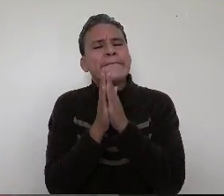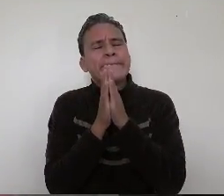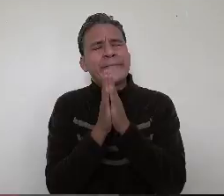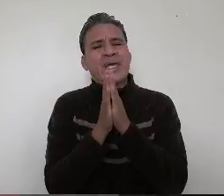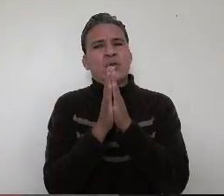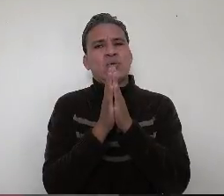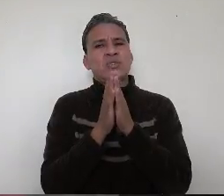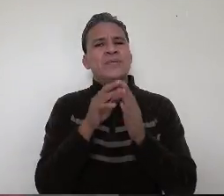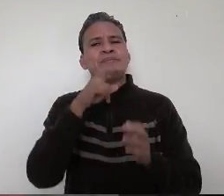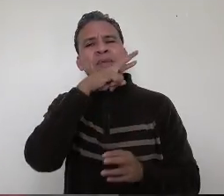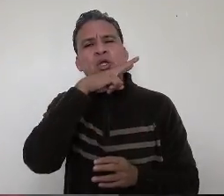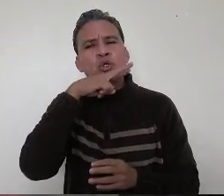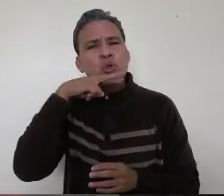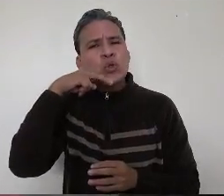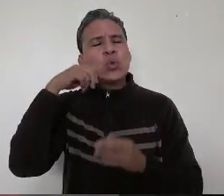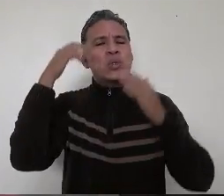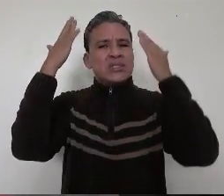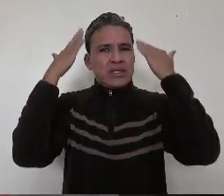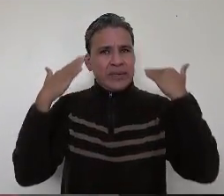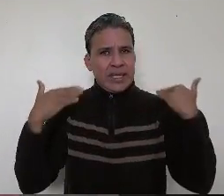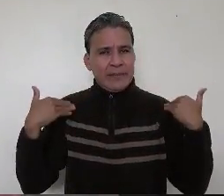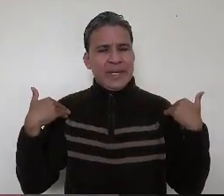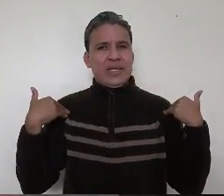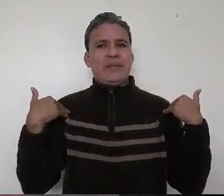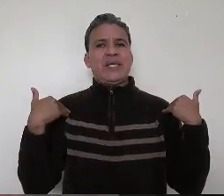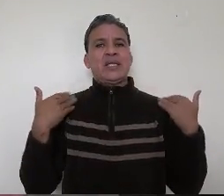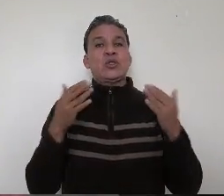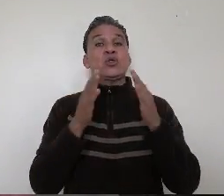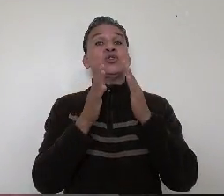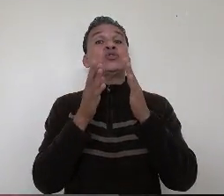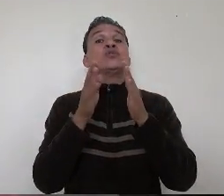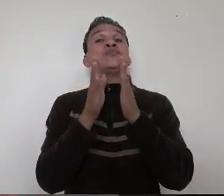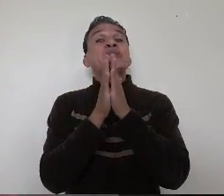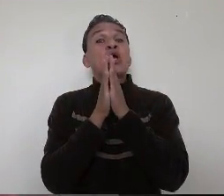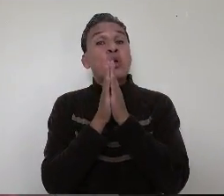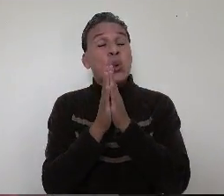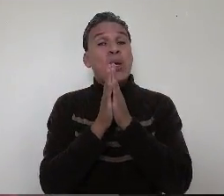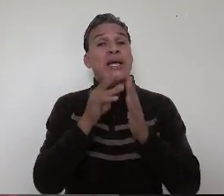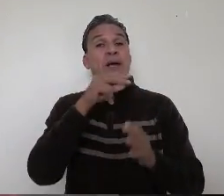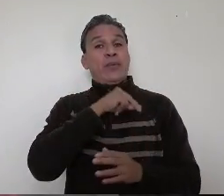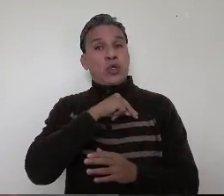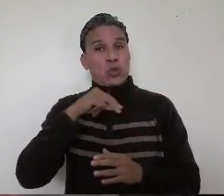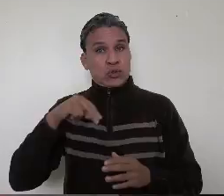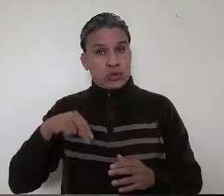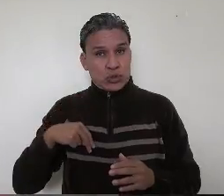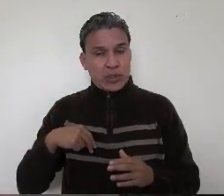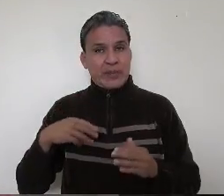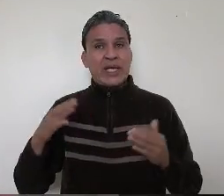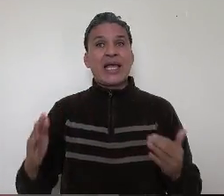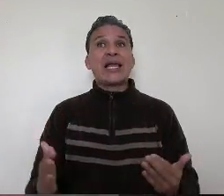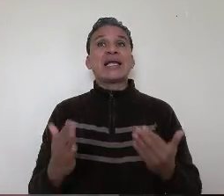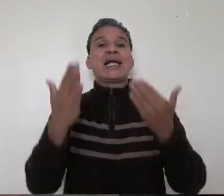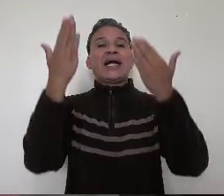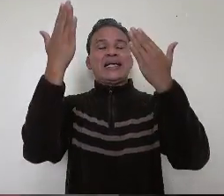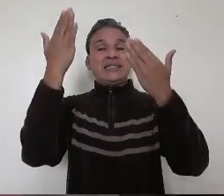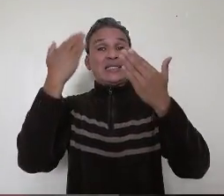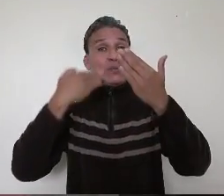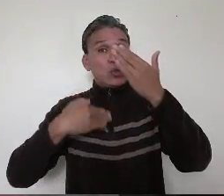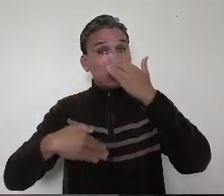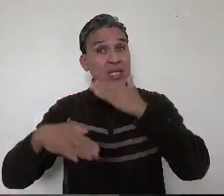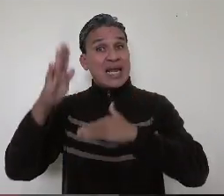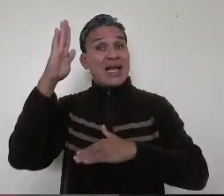María, ruega por nosotros pecadores, para que seamos dignos de alcanzar y gozar las promesas de nuestro